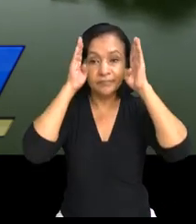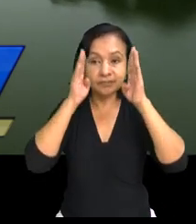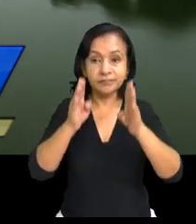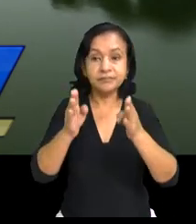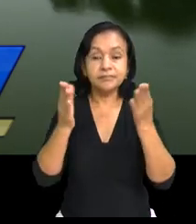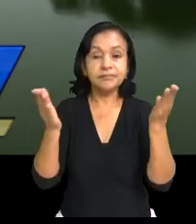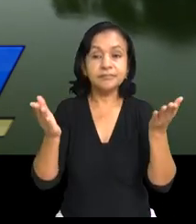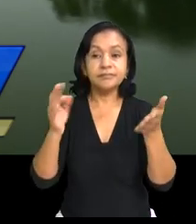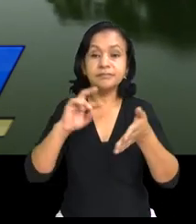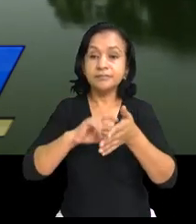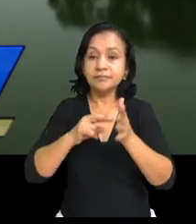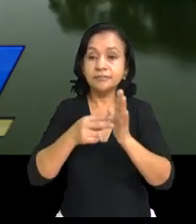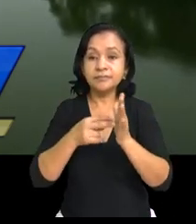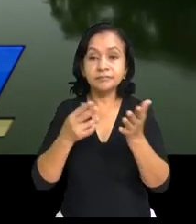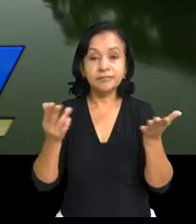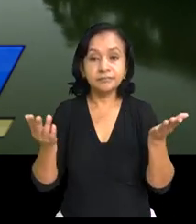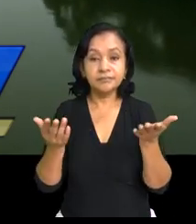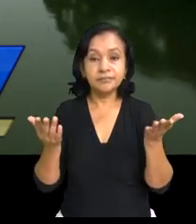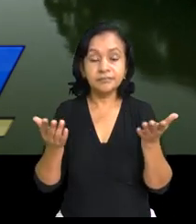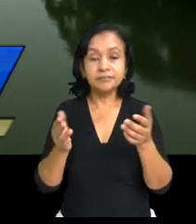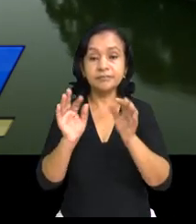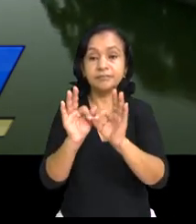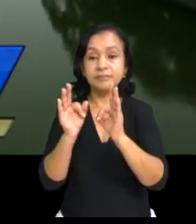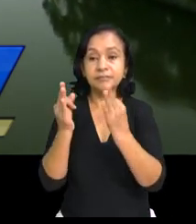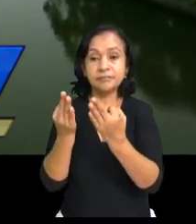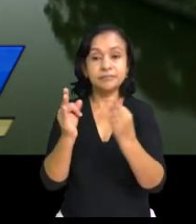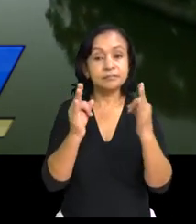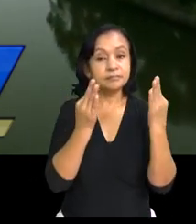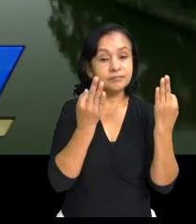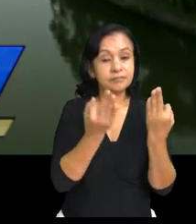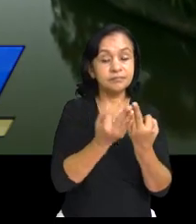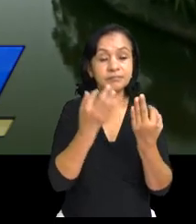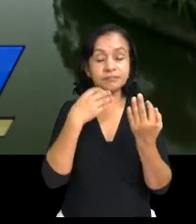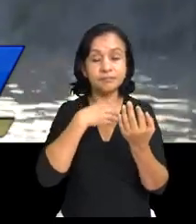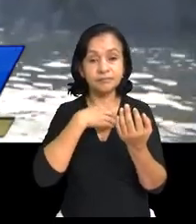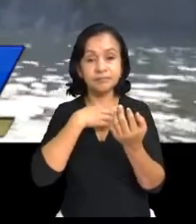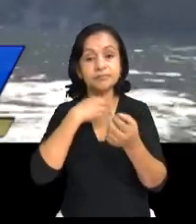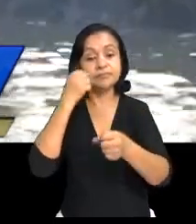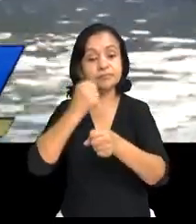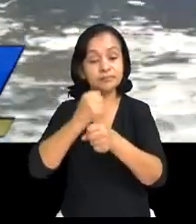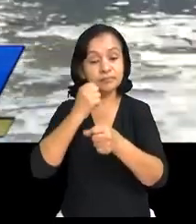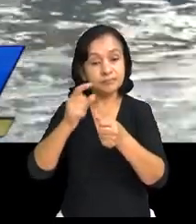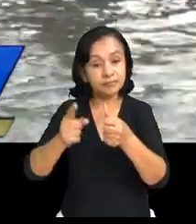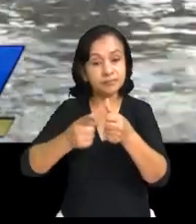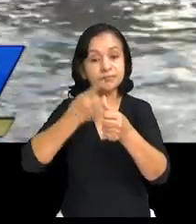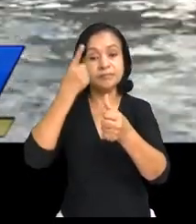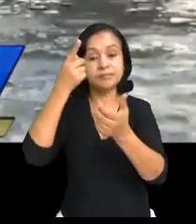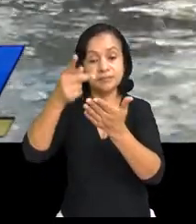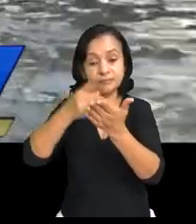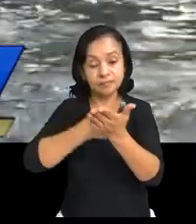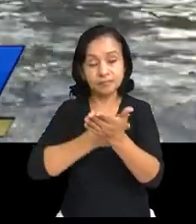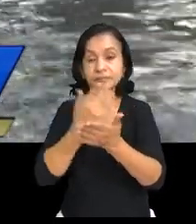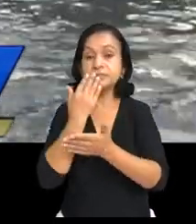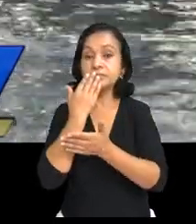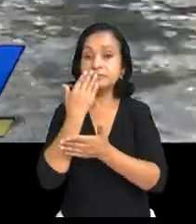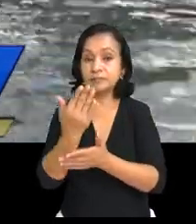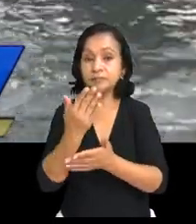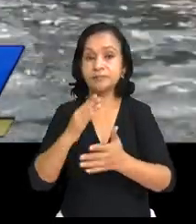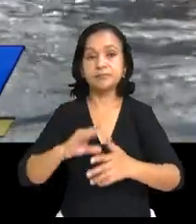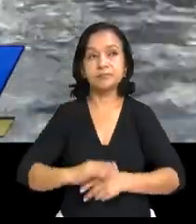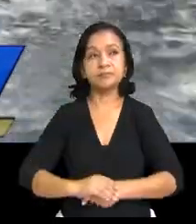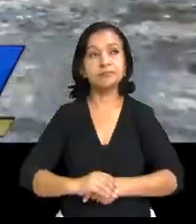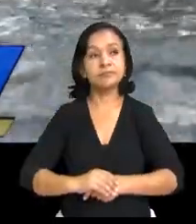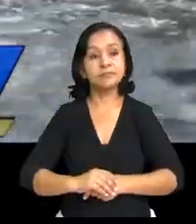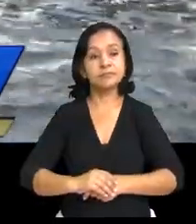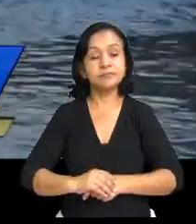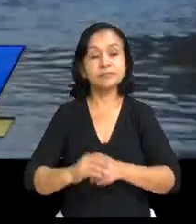Enfoque social significa que la familia y la comunidad son los actores fundamentales para que los proyectos sean un éxito. Y sin